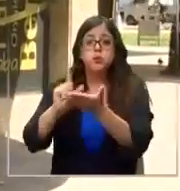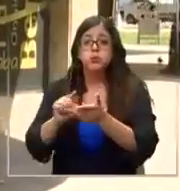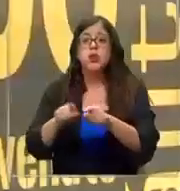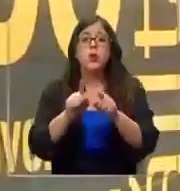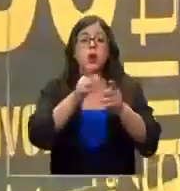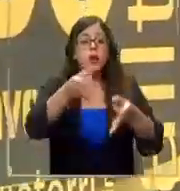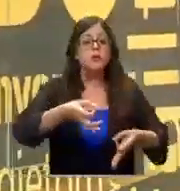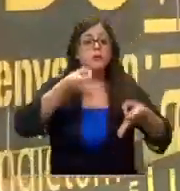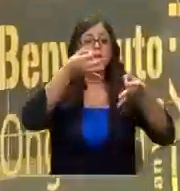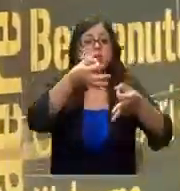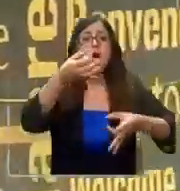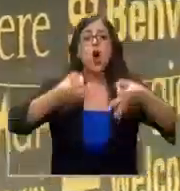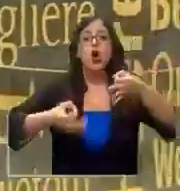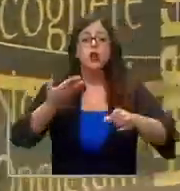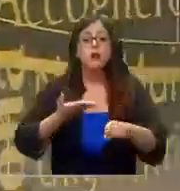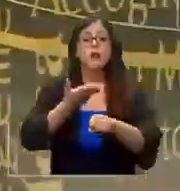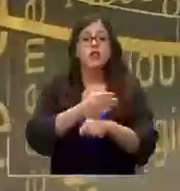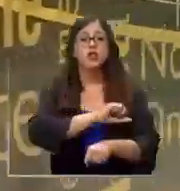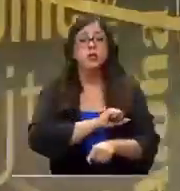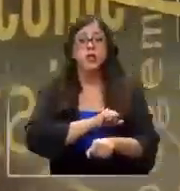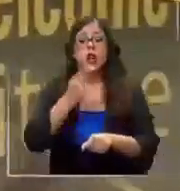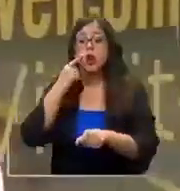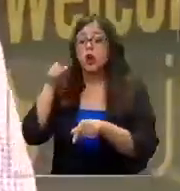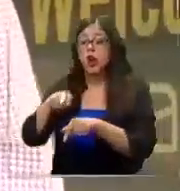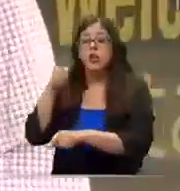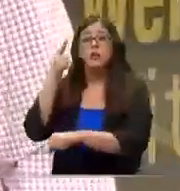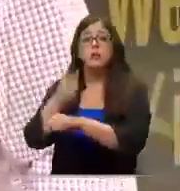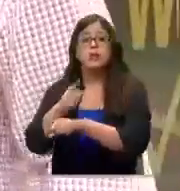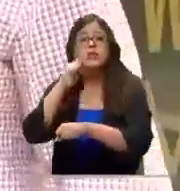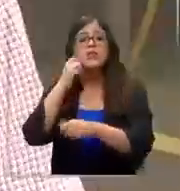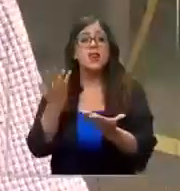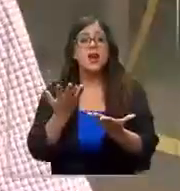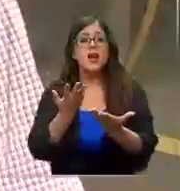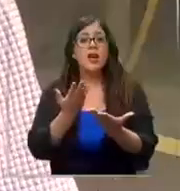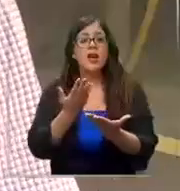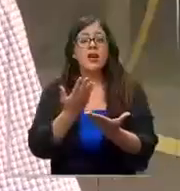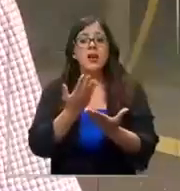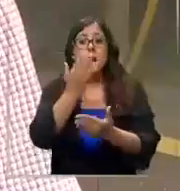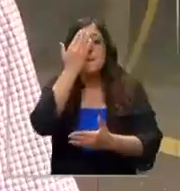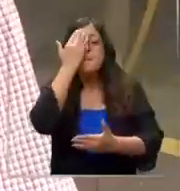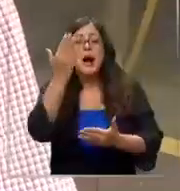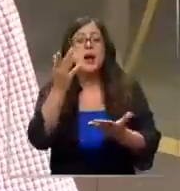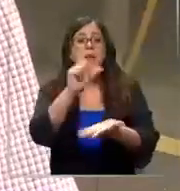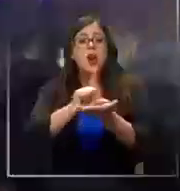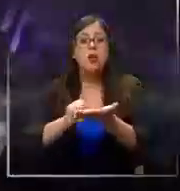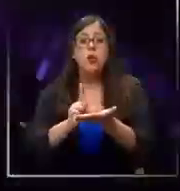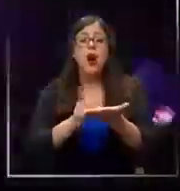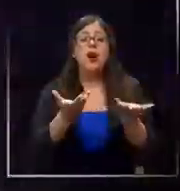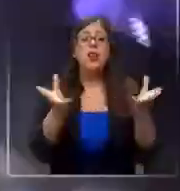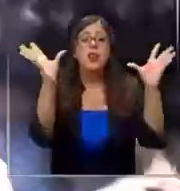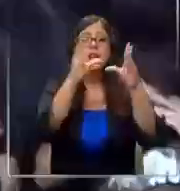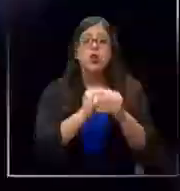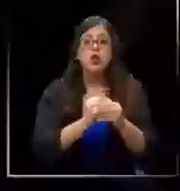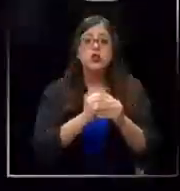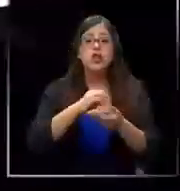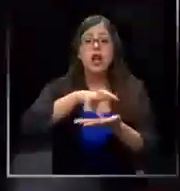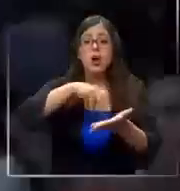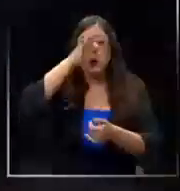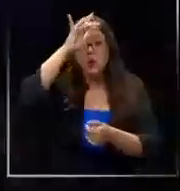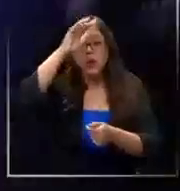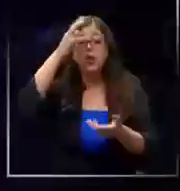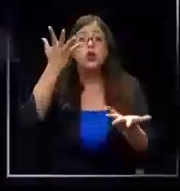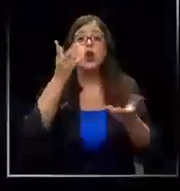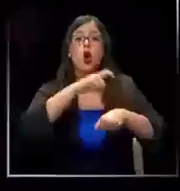la Corte de Apelaciones de Santiago. Esta ordenanza es una sentencia de muerte para los locales nocturnos de Puente Alto. El horario que se coloca